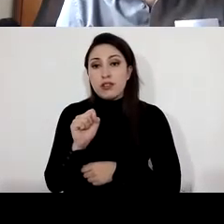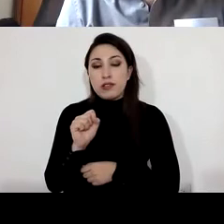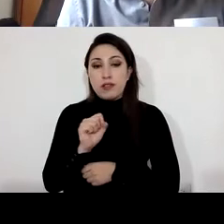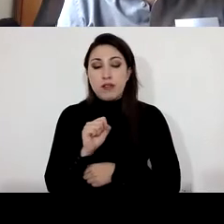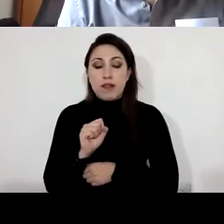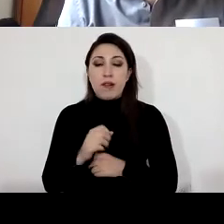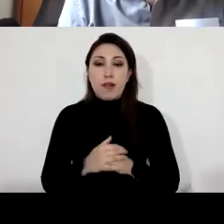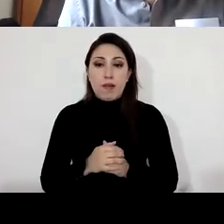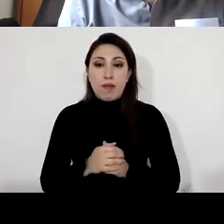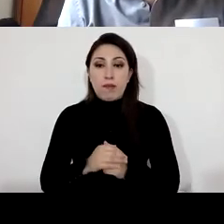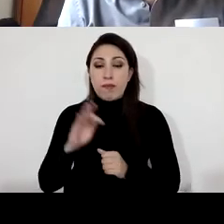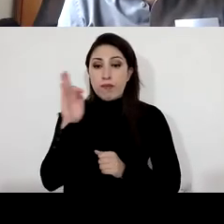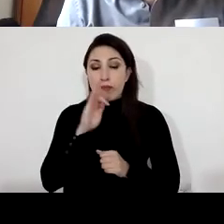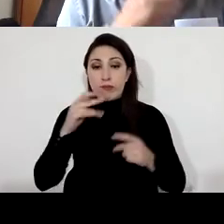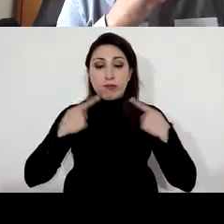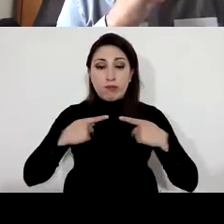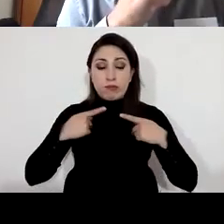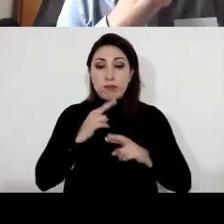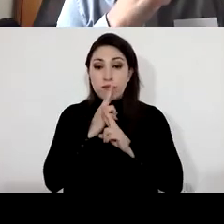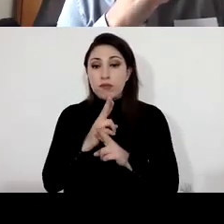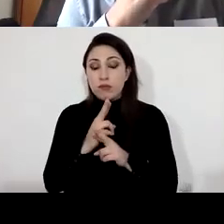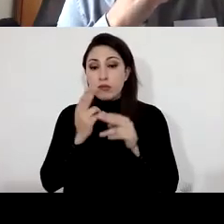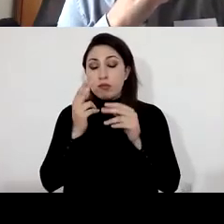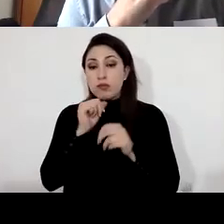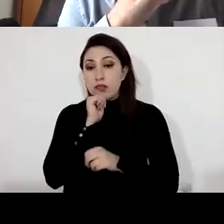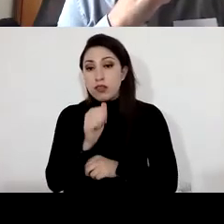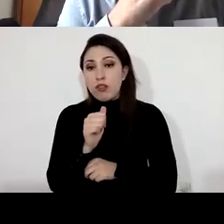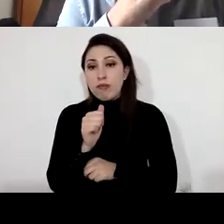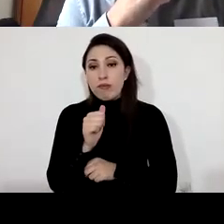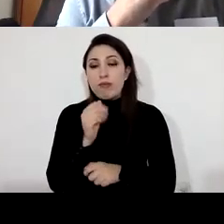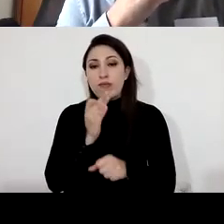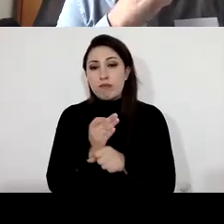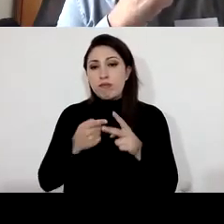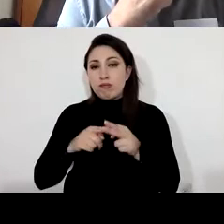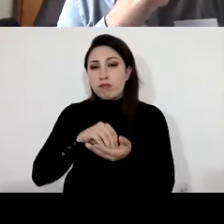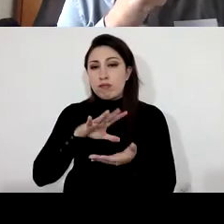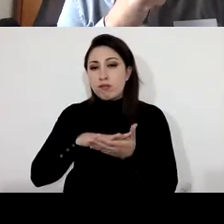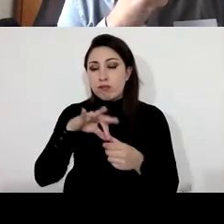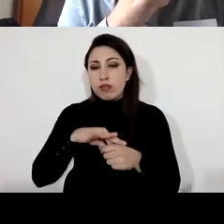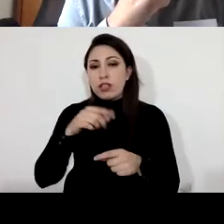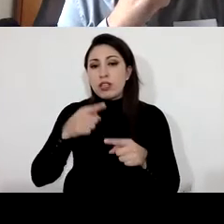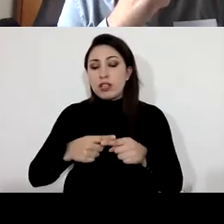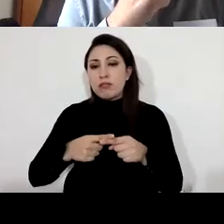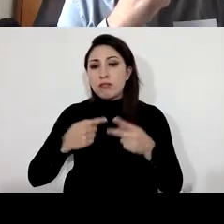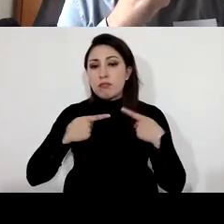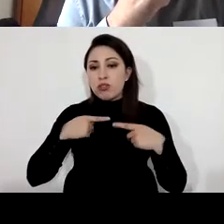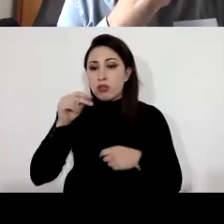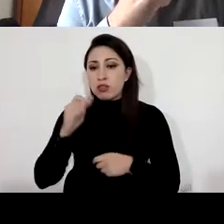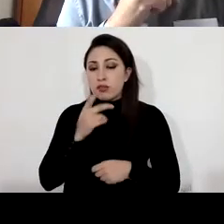principio, y si no hay voto en contra, en este momento abriríamos la votación. ¿Hay algún voto en contra?